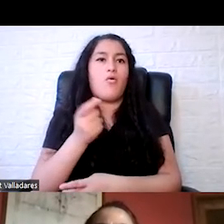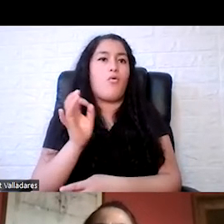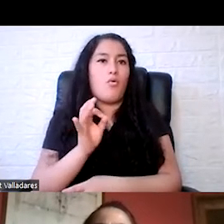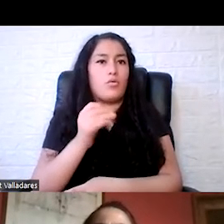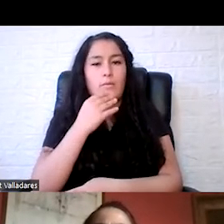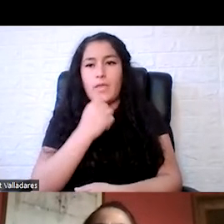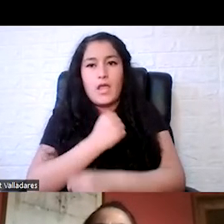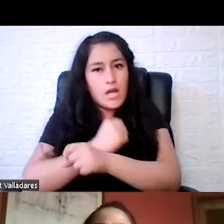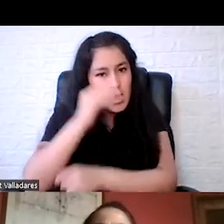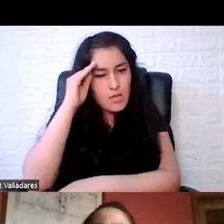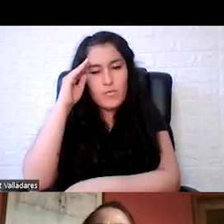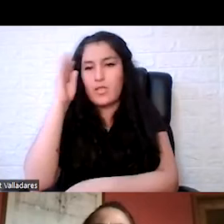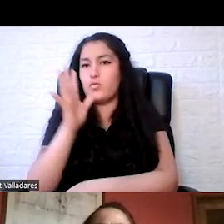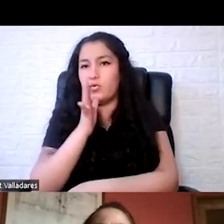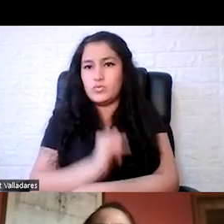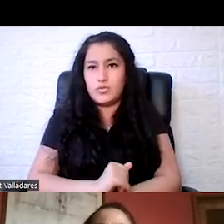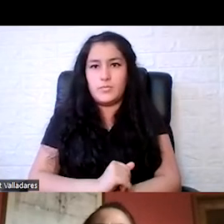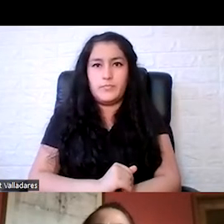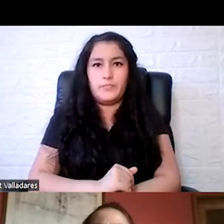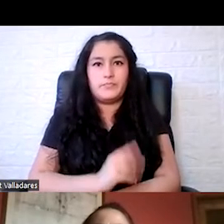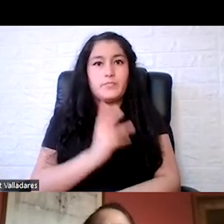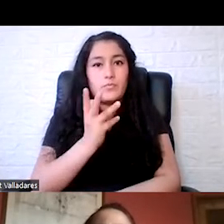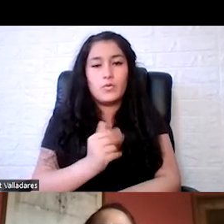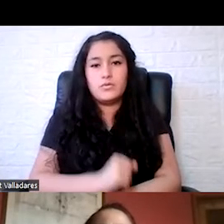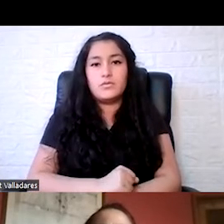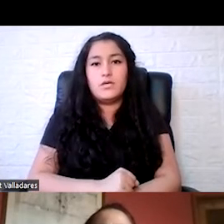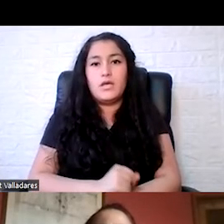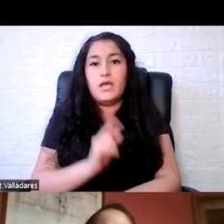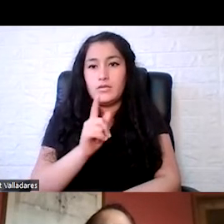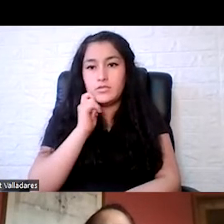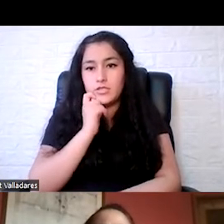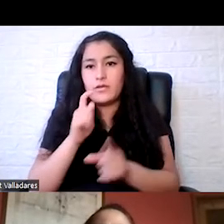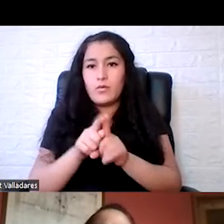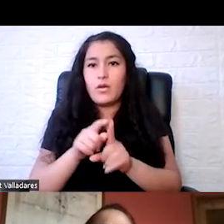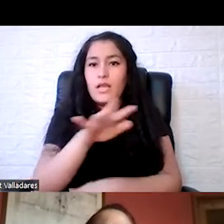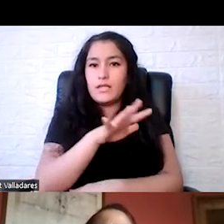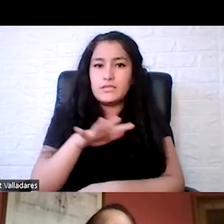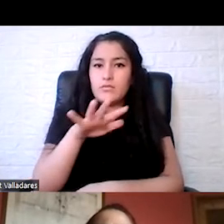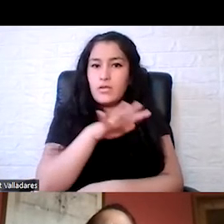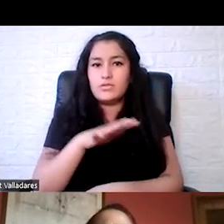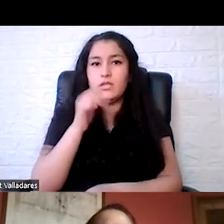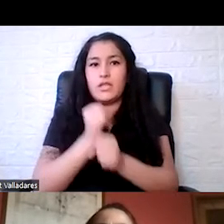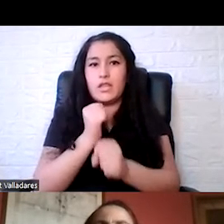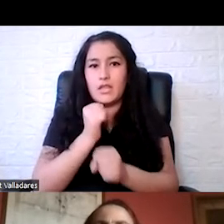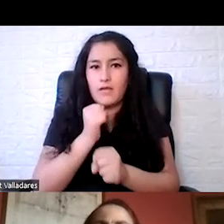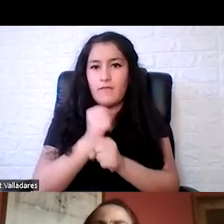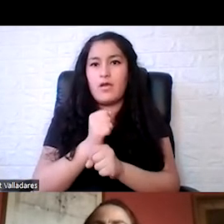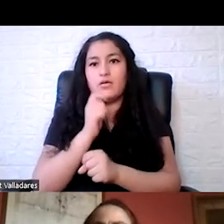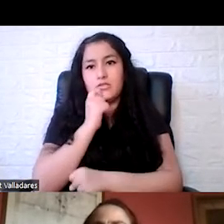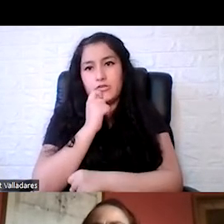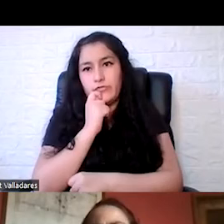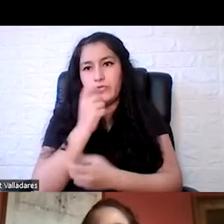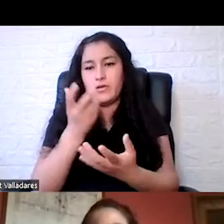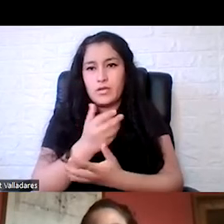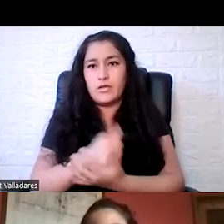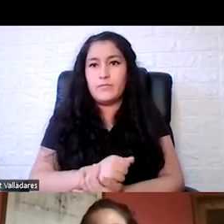vez se internaliza un poco que estas son las condiciones del trabajo y es parte de la condición del